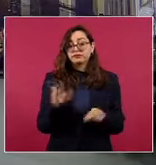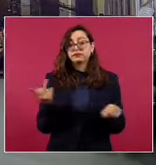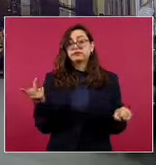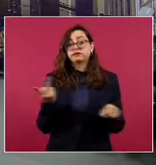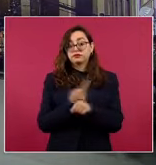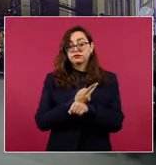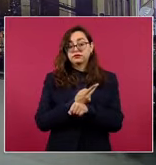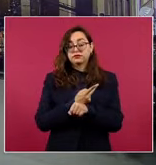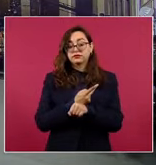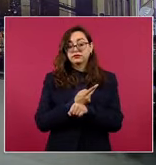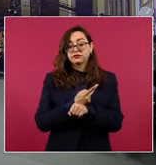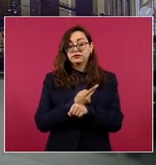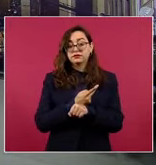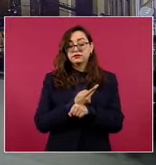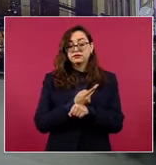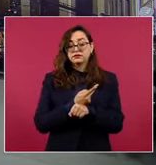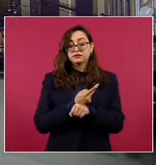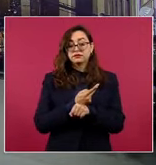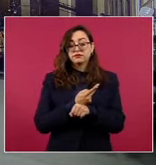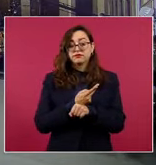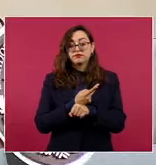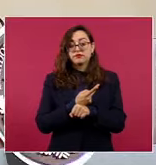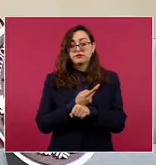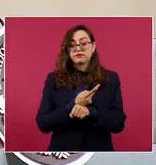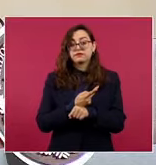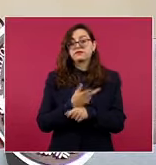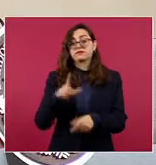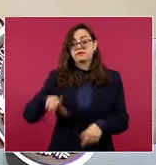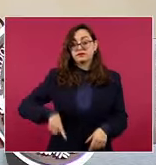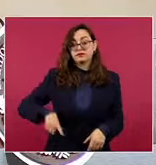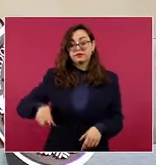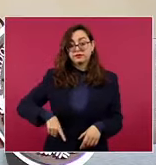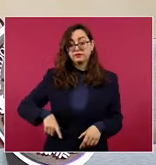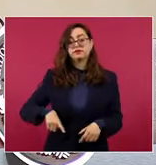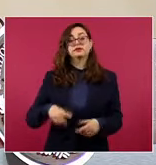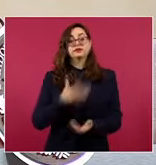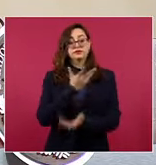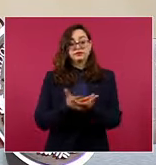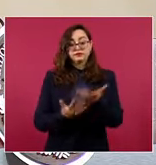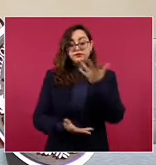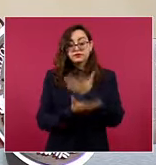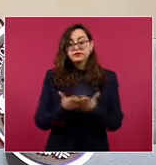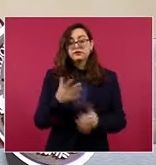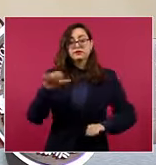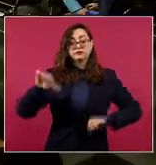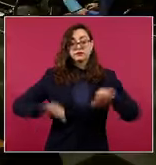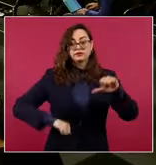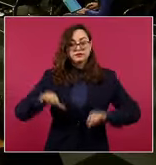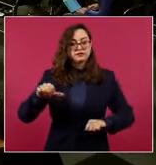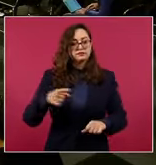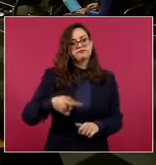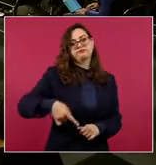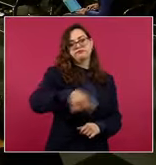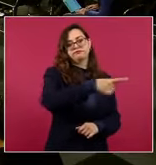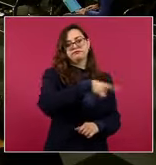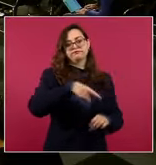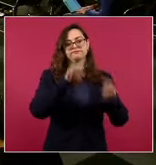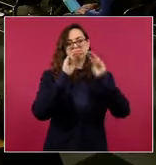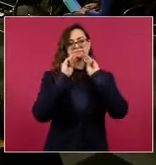la reacción ante las acciones que está haciendo el gobierno de México.